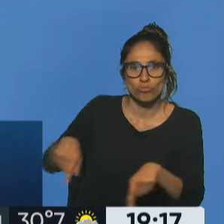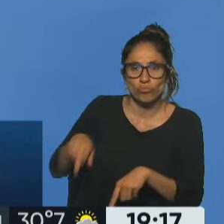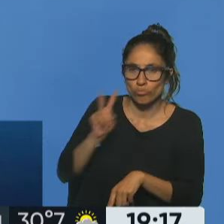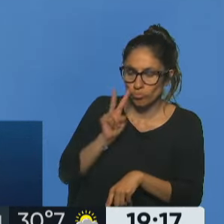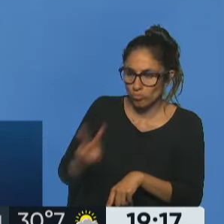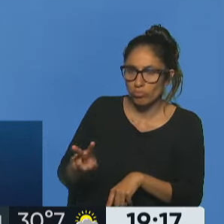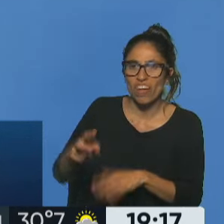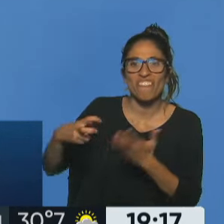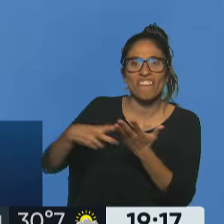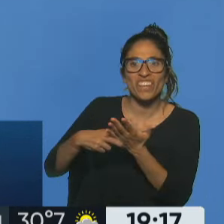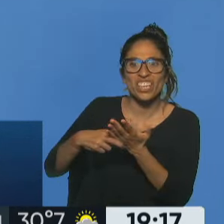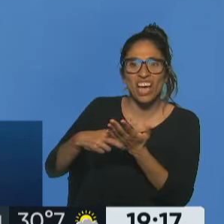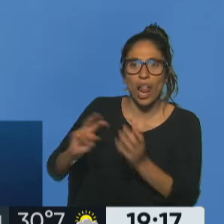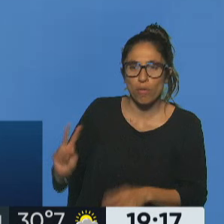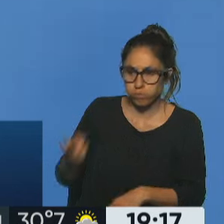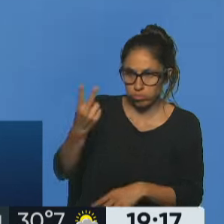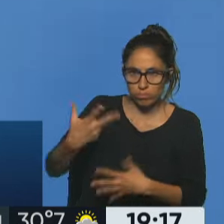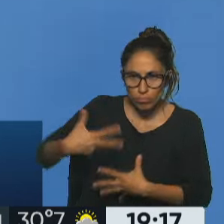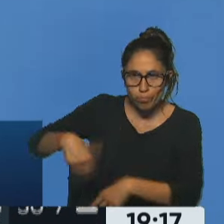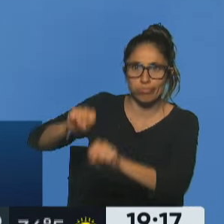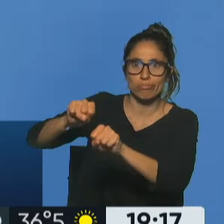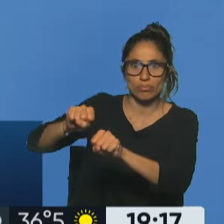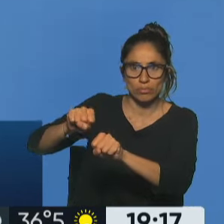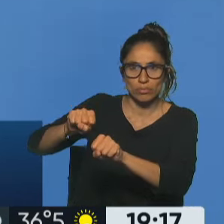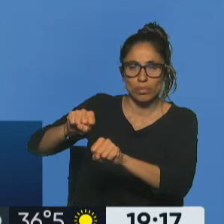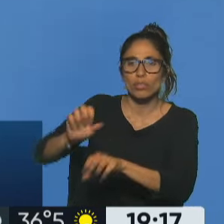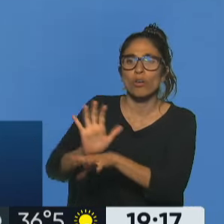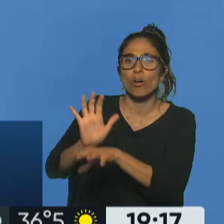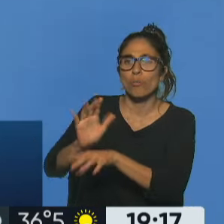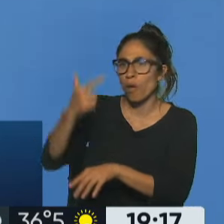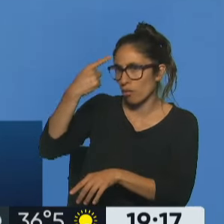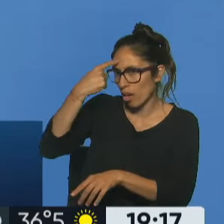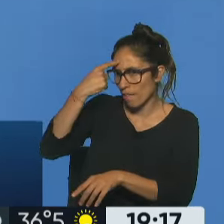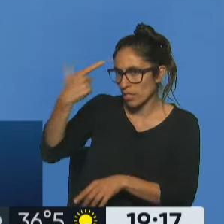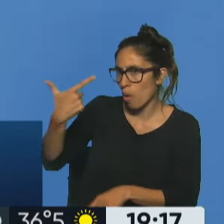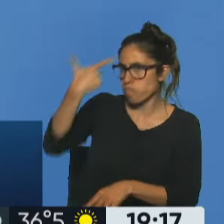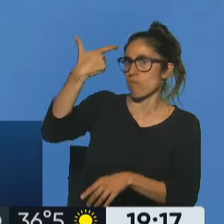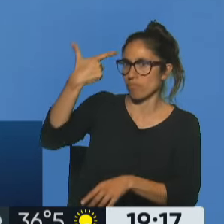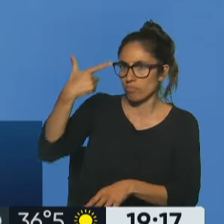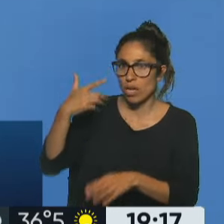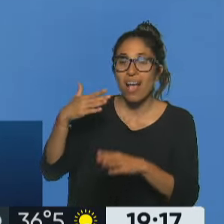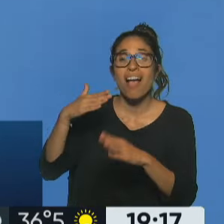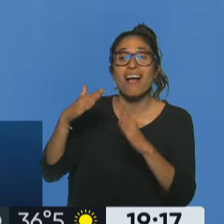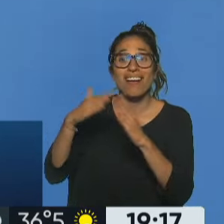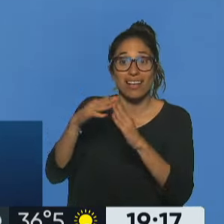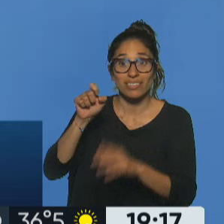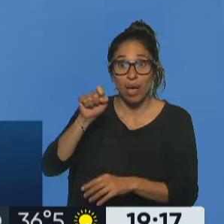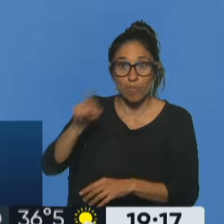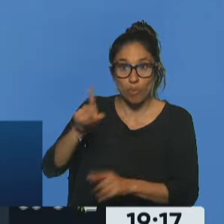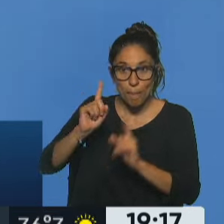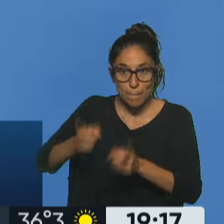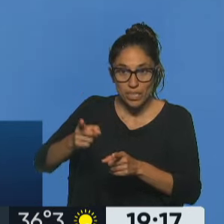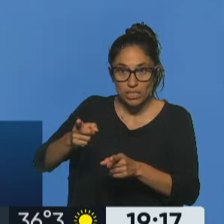de homicidios de la ciudad de Rosario con un disparo en la cabeza en su vivienda del barrio Hospitales. La investigación apunta a que fue